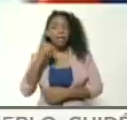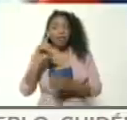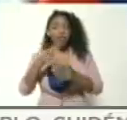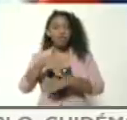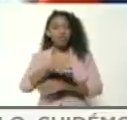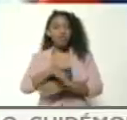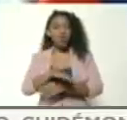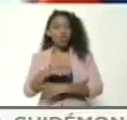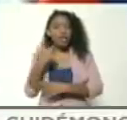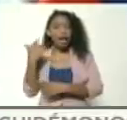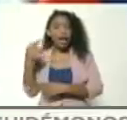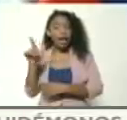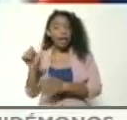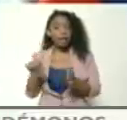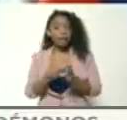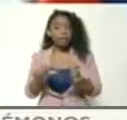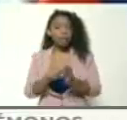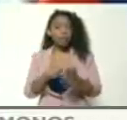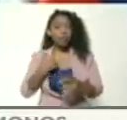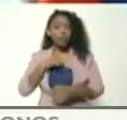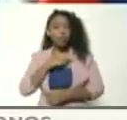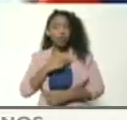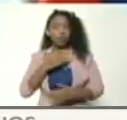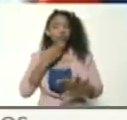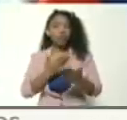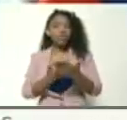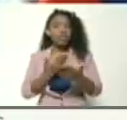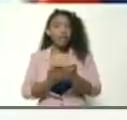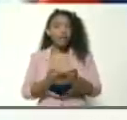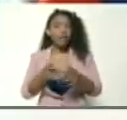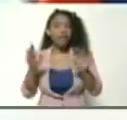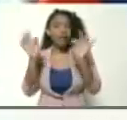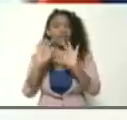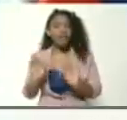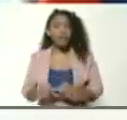efectivamente estamos solicitando de la manera más